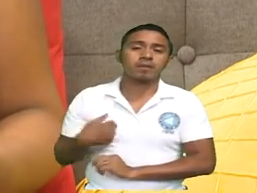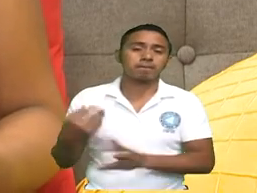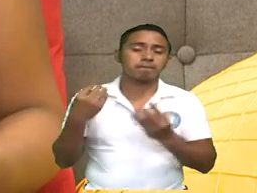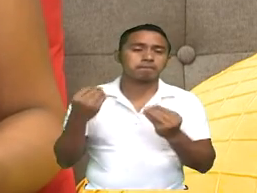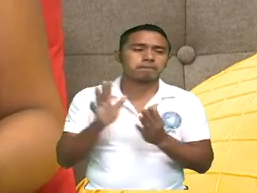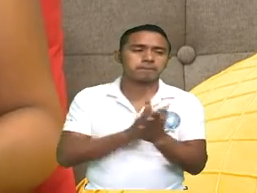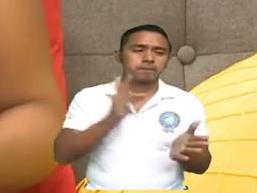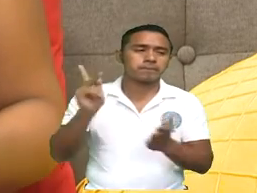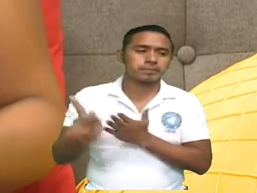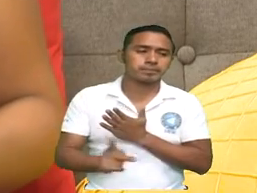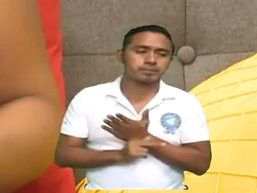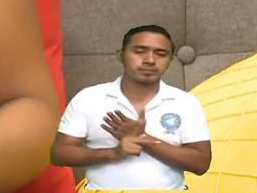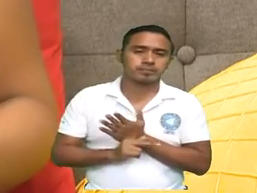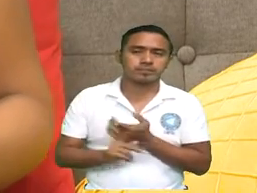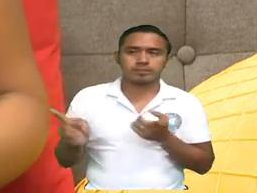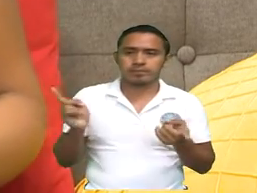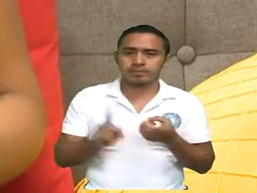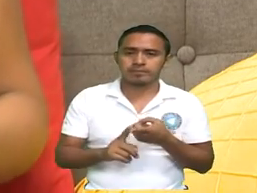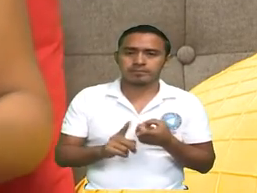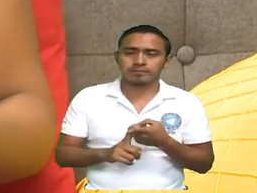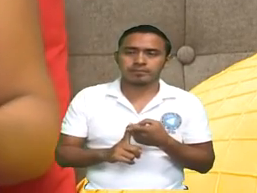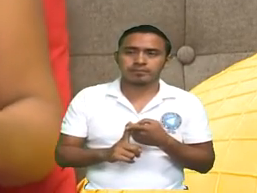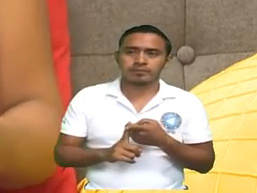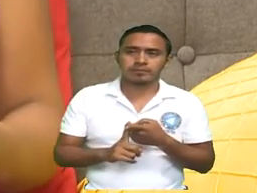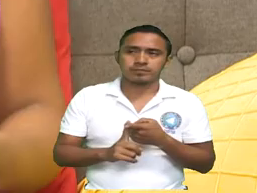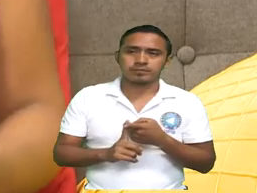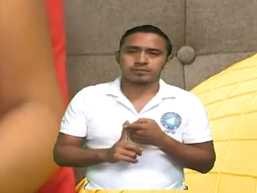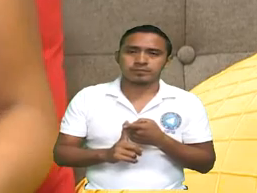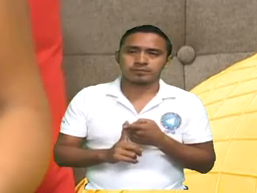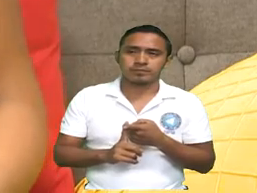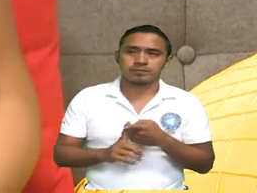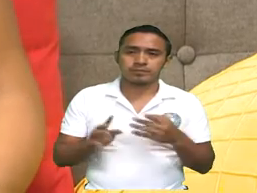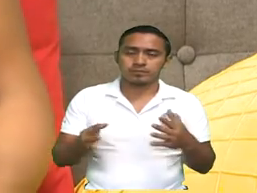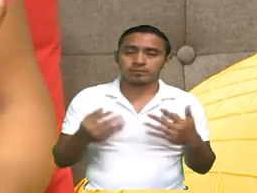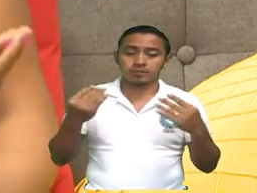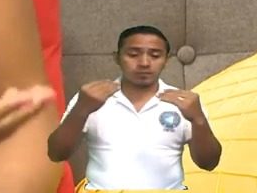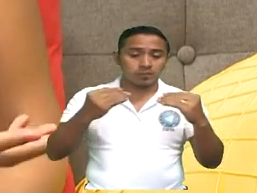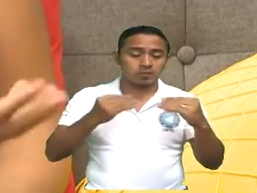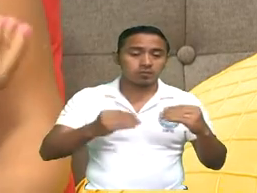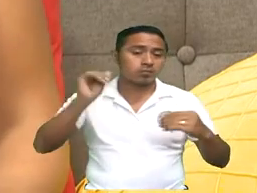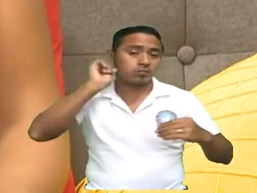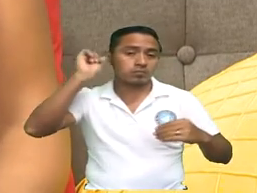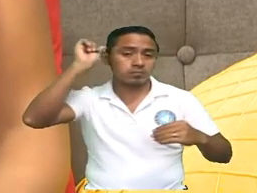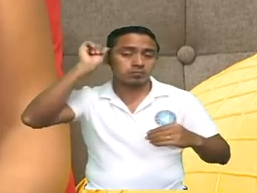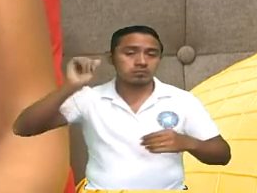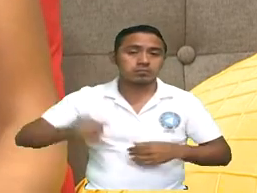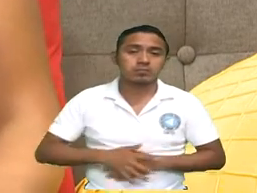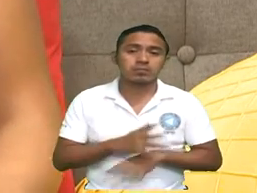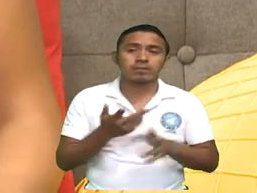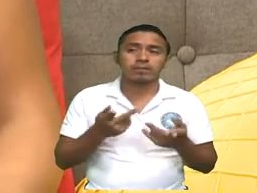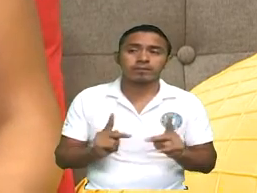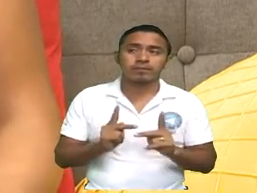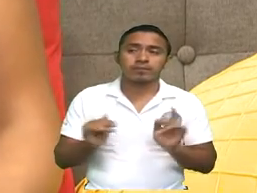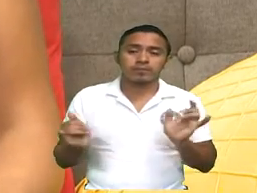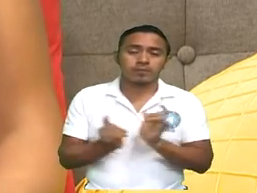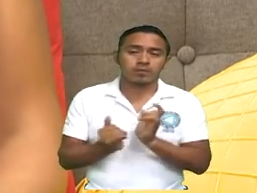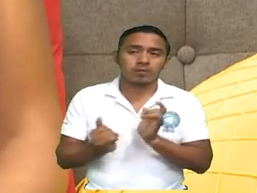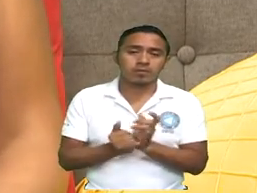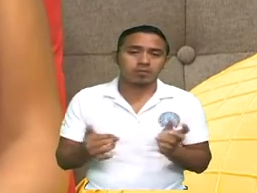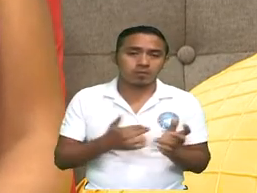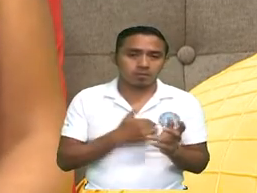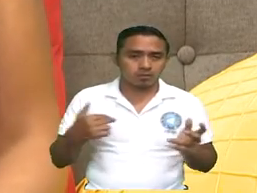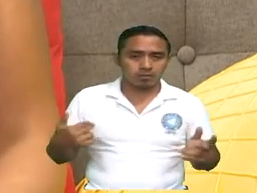muchos programas como es el caso de la educación de adultos, pero a su vez se